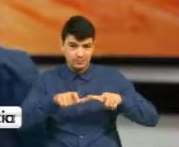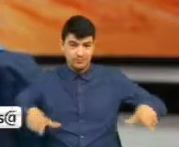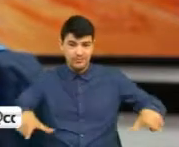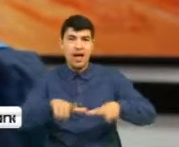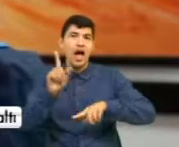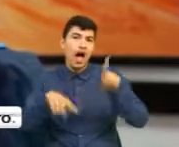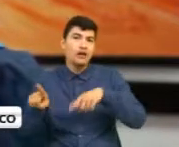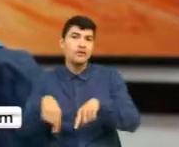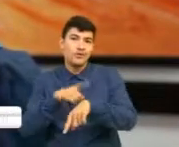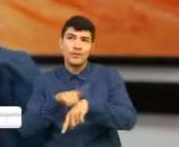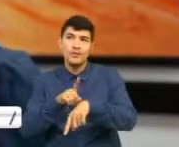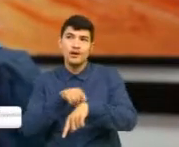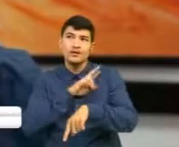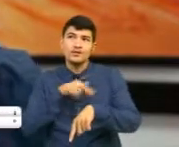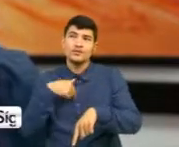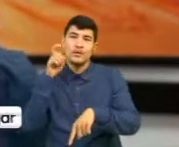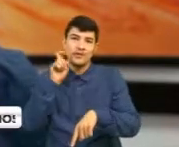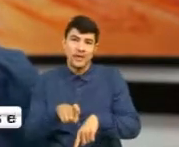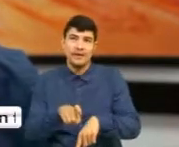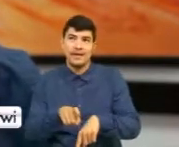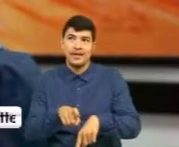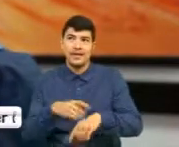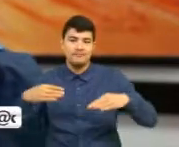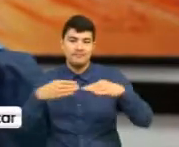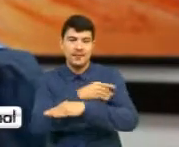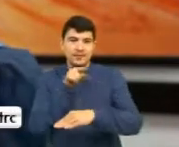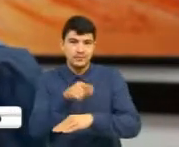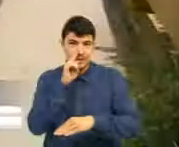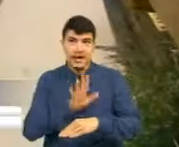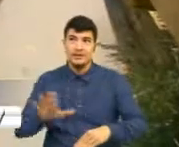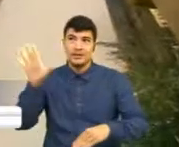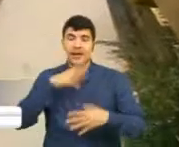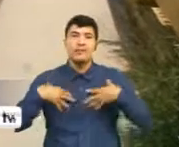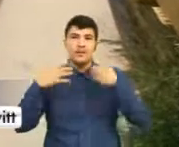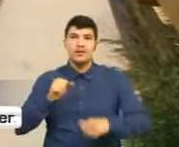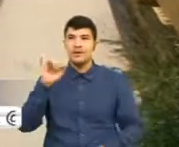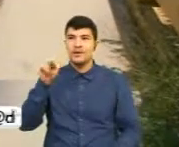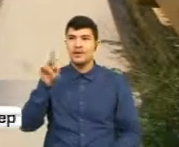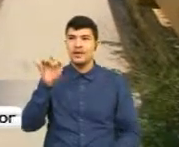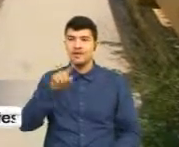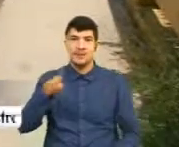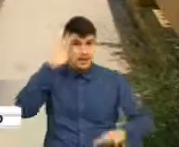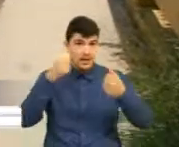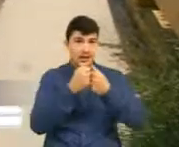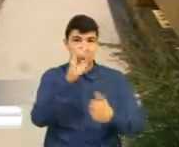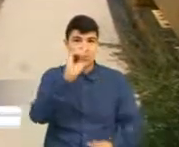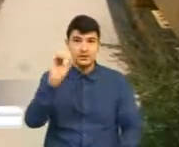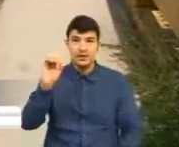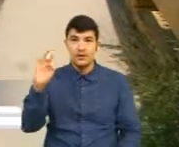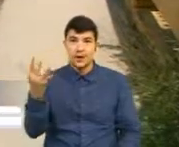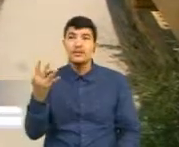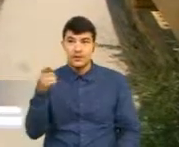momentos de la obra vamos a tener que intervenir la vía nacional que es de propiedad de envías el convenio 004 tiene vigencia hasta diciembre